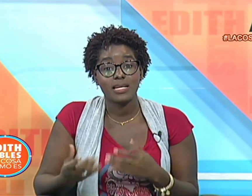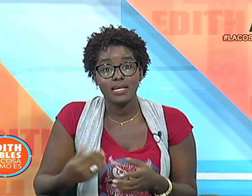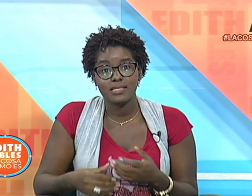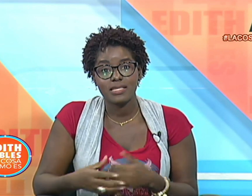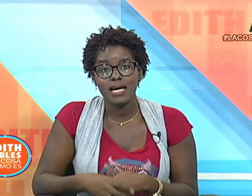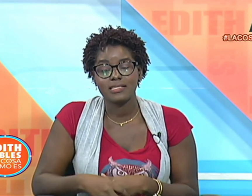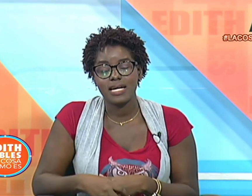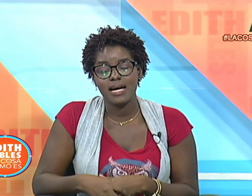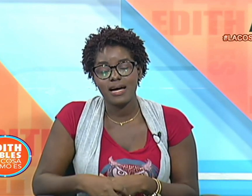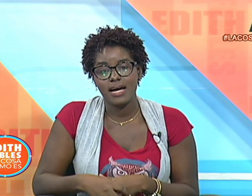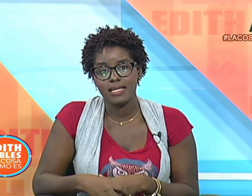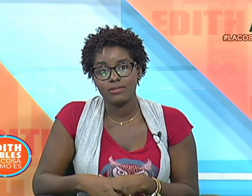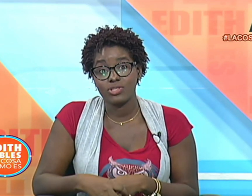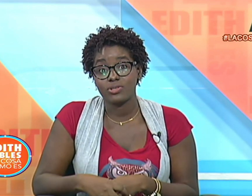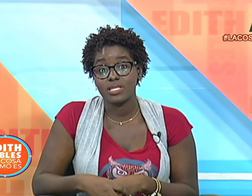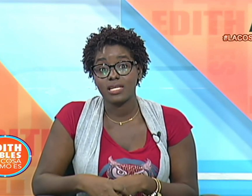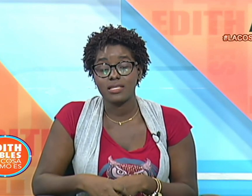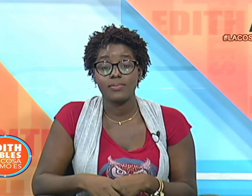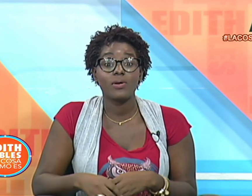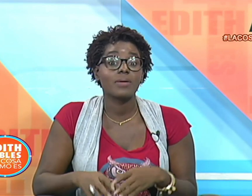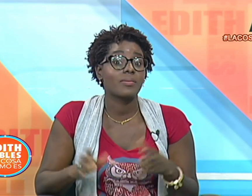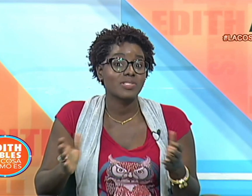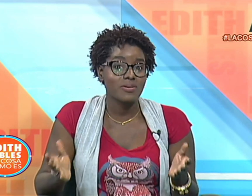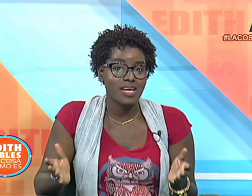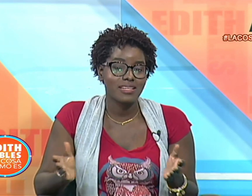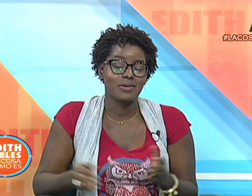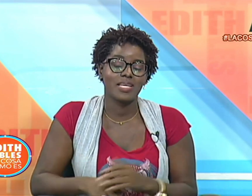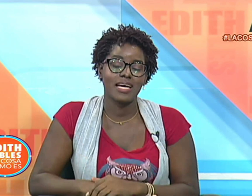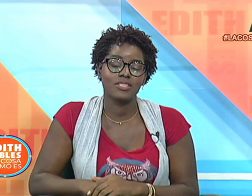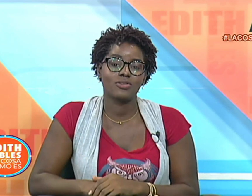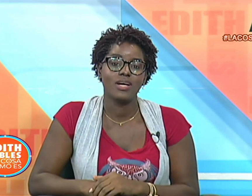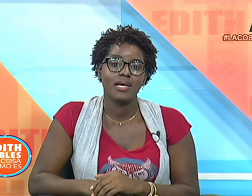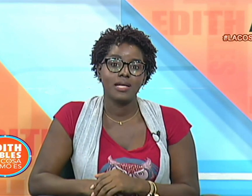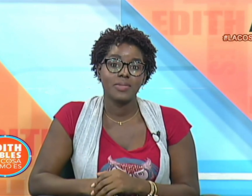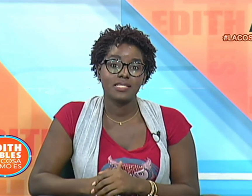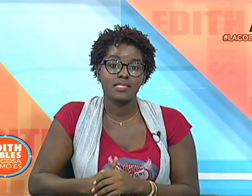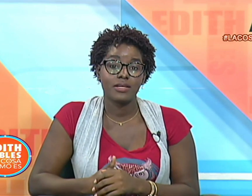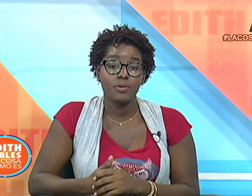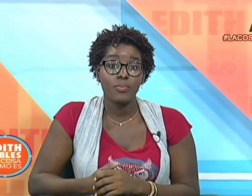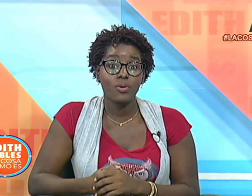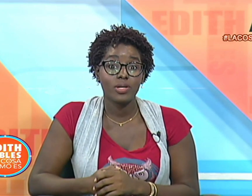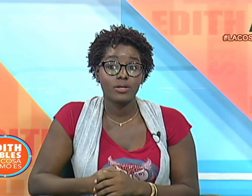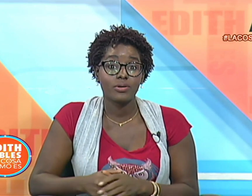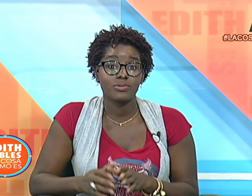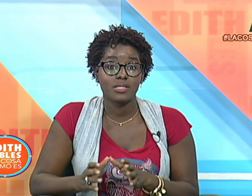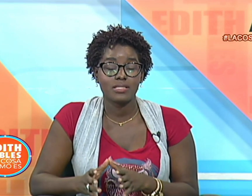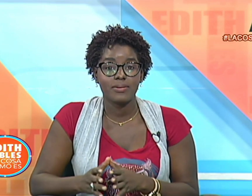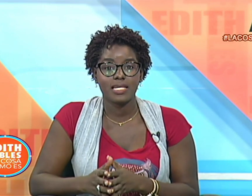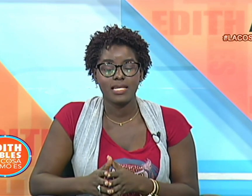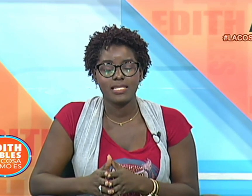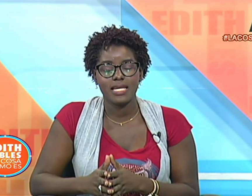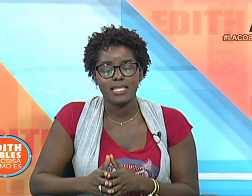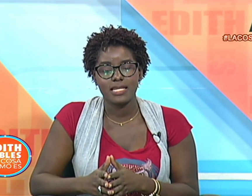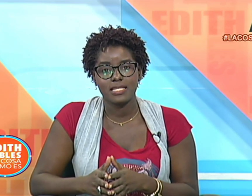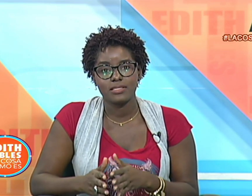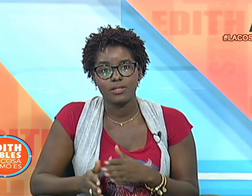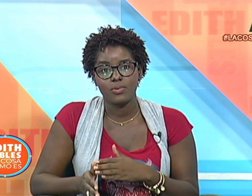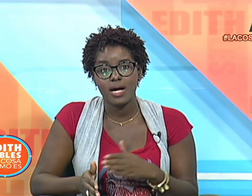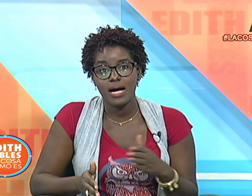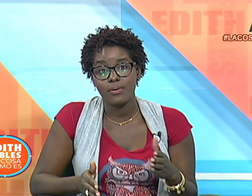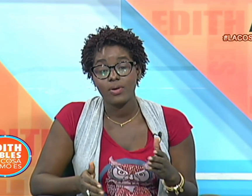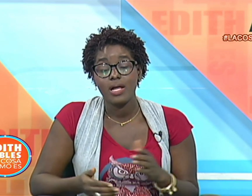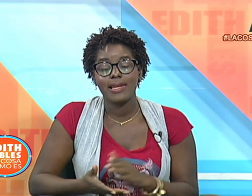vamos a regresar ya en nuestro siguiente bloque vamos a hablar de lo que ha hecho el ministerio público que ustedes saben que en el día de ayer